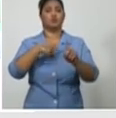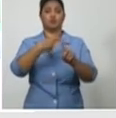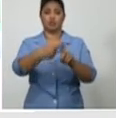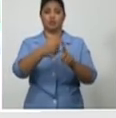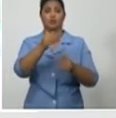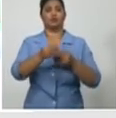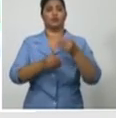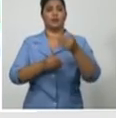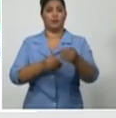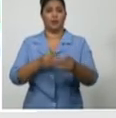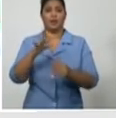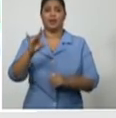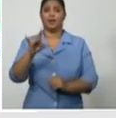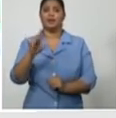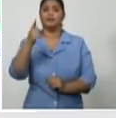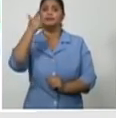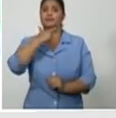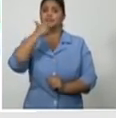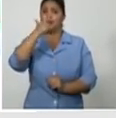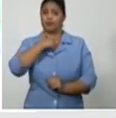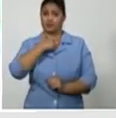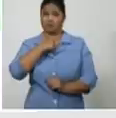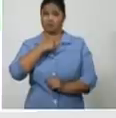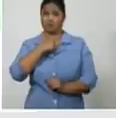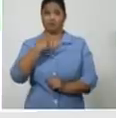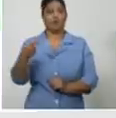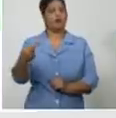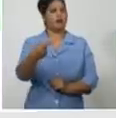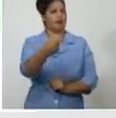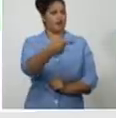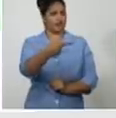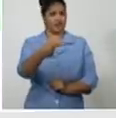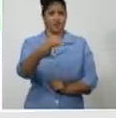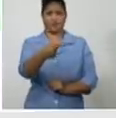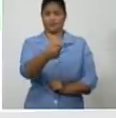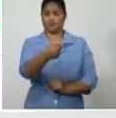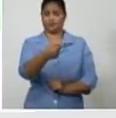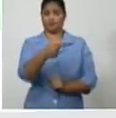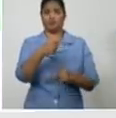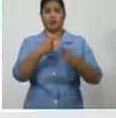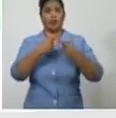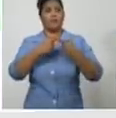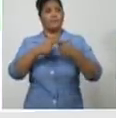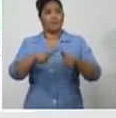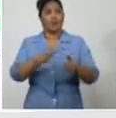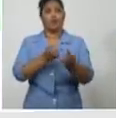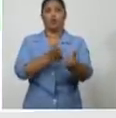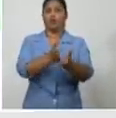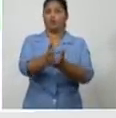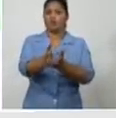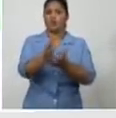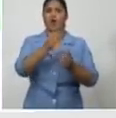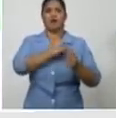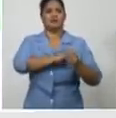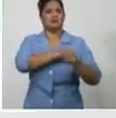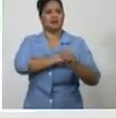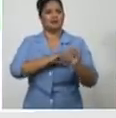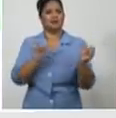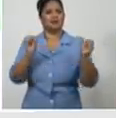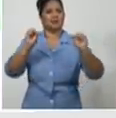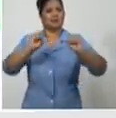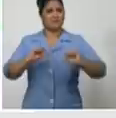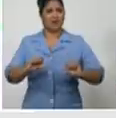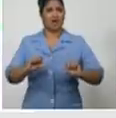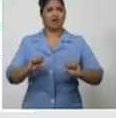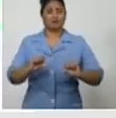el 15 de abril resultó negativo, pero por la sintomatología que presentaba se mantuvo